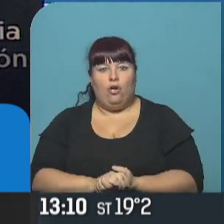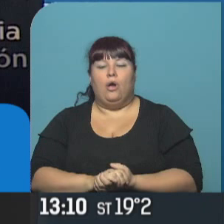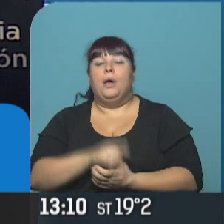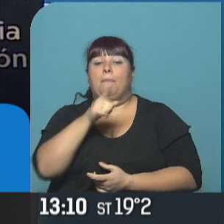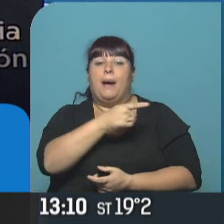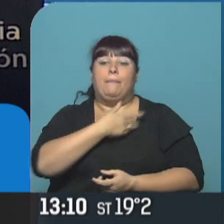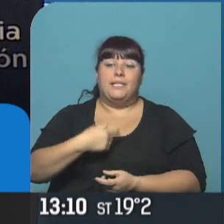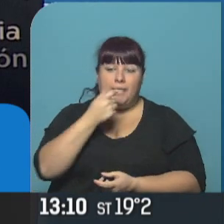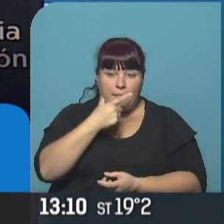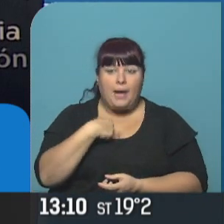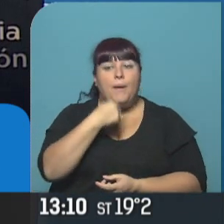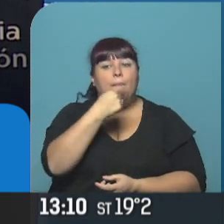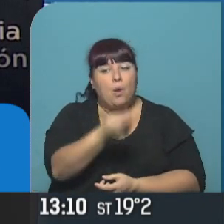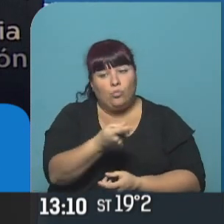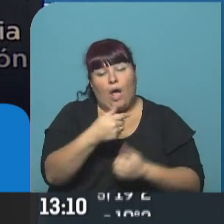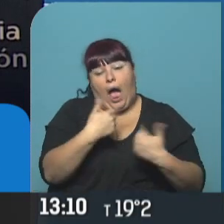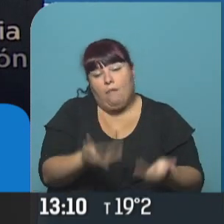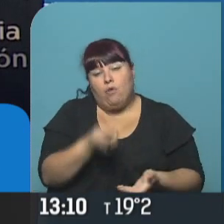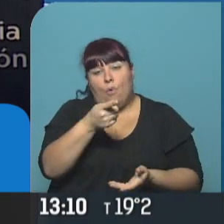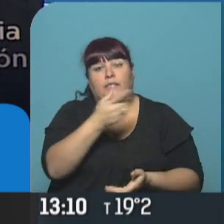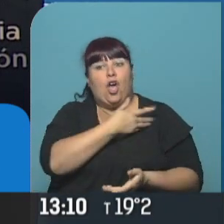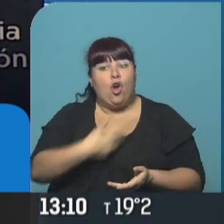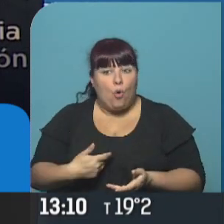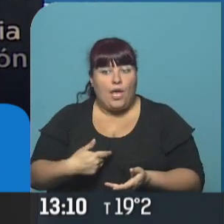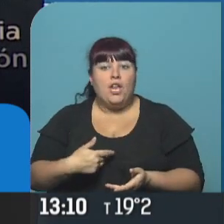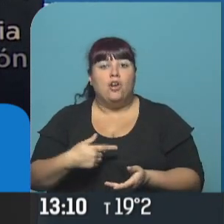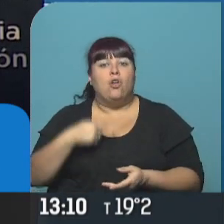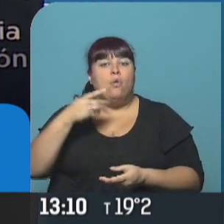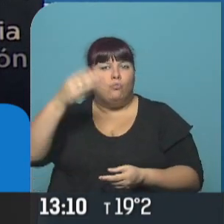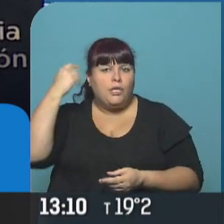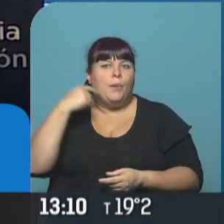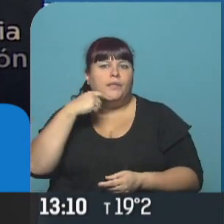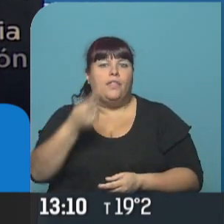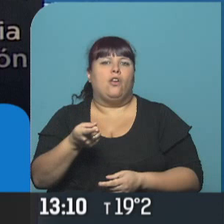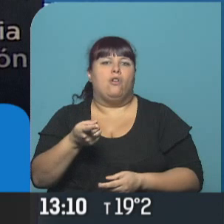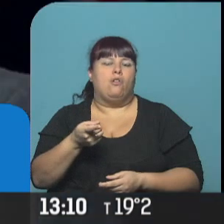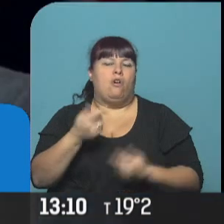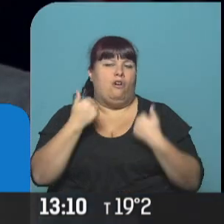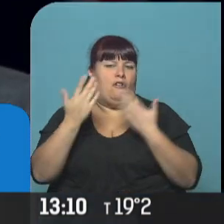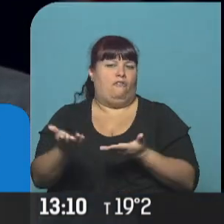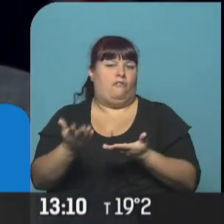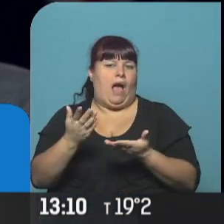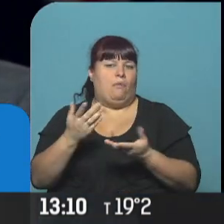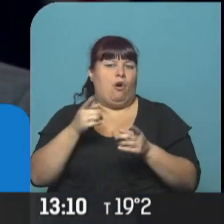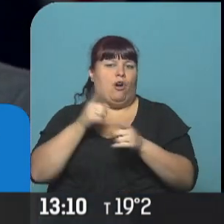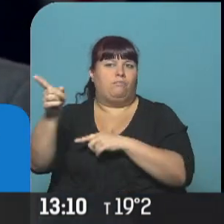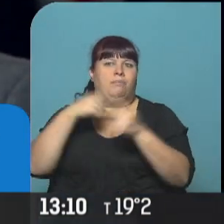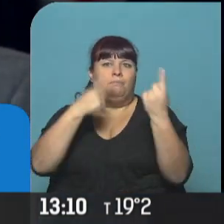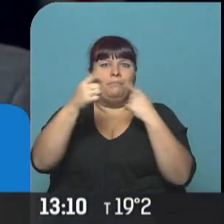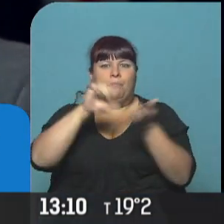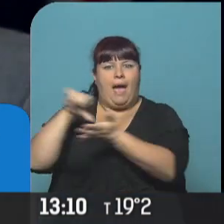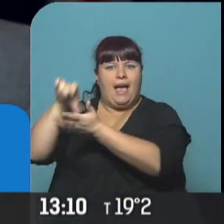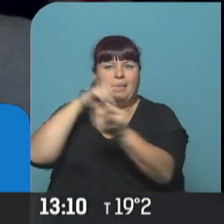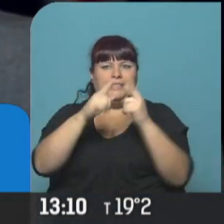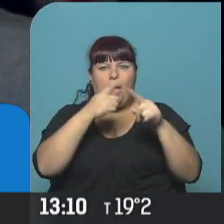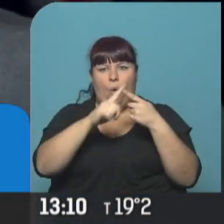el presidente Macri queríamos consultarle, ya que el gobierno se ha manifestado varias veces en favor del sistema multilateral de comercio,